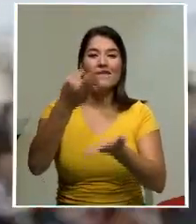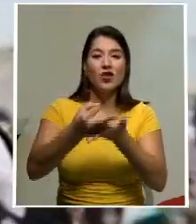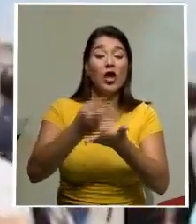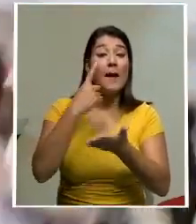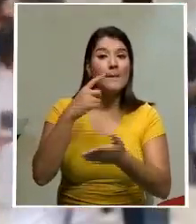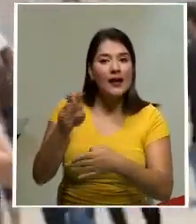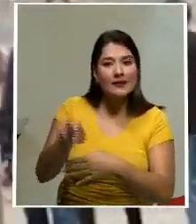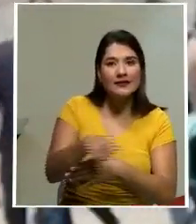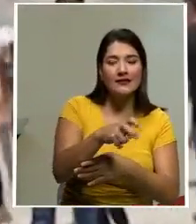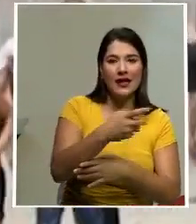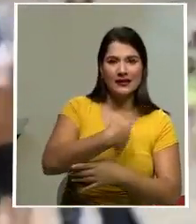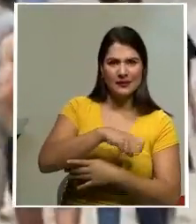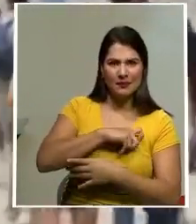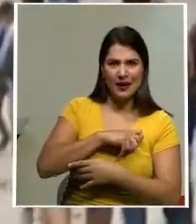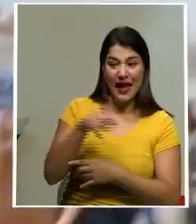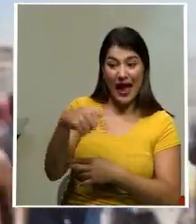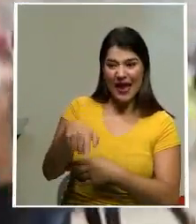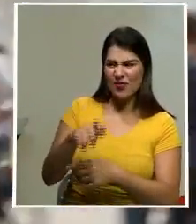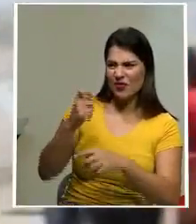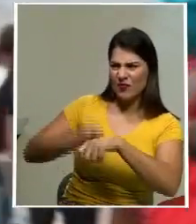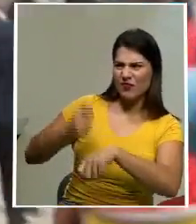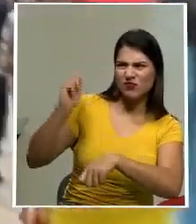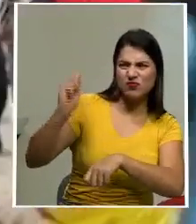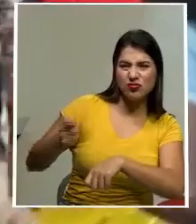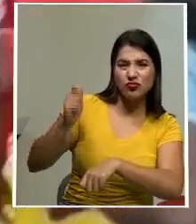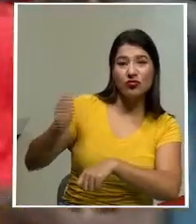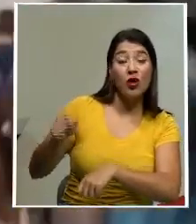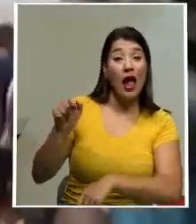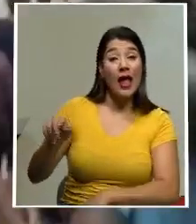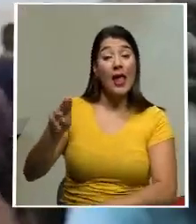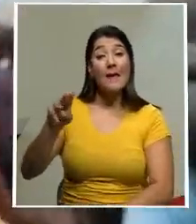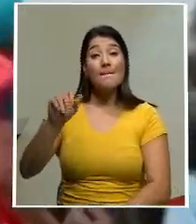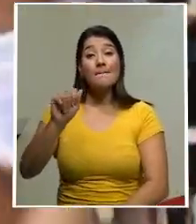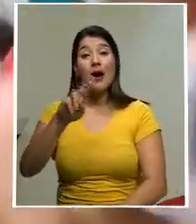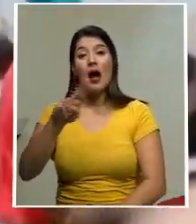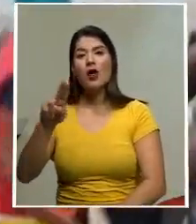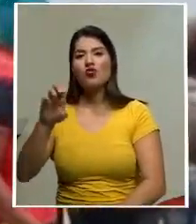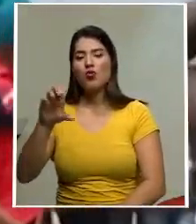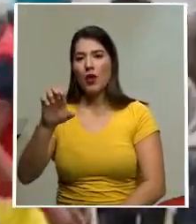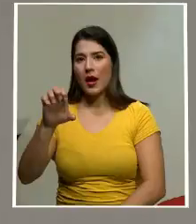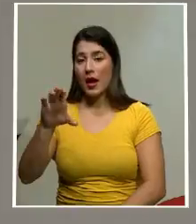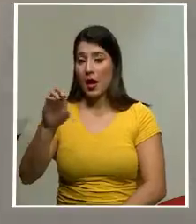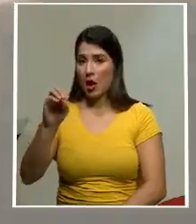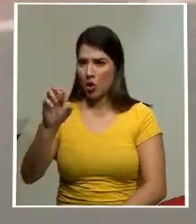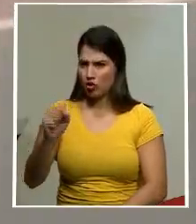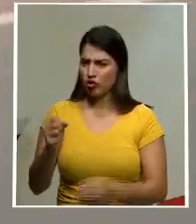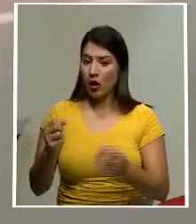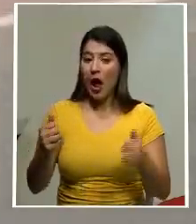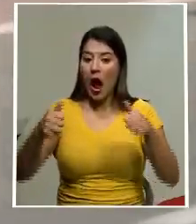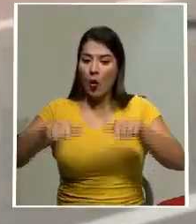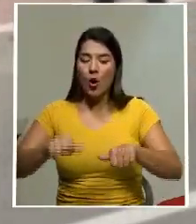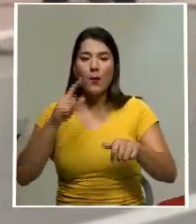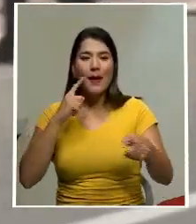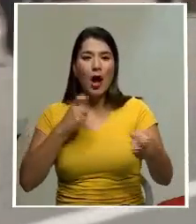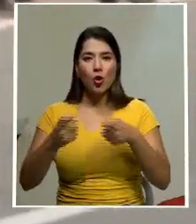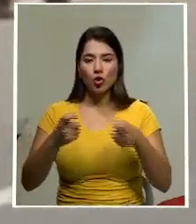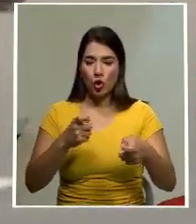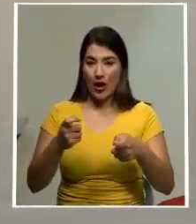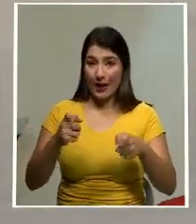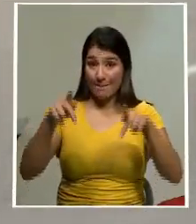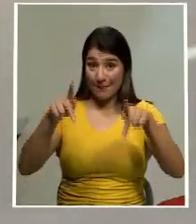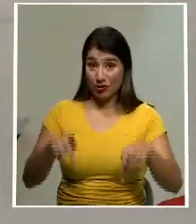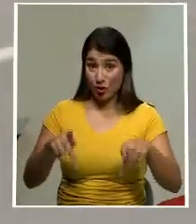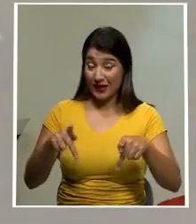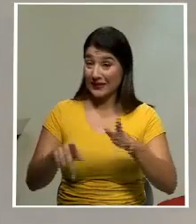quienes respondieron lanzando piedras. Marruecos es un importante aliado para España en el control de la migración ilegal, pero las relaciones entre los